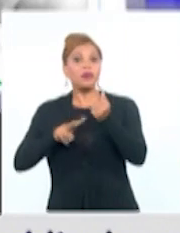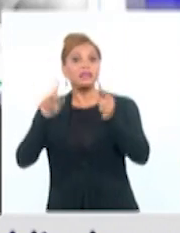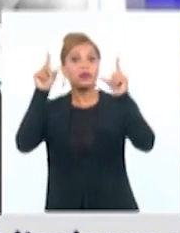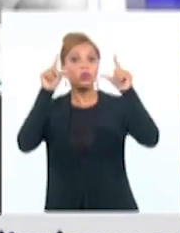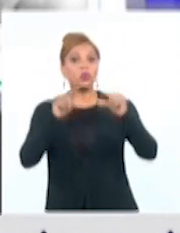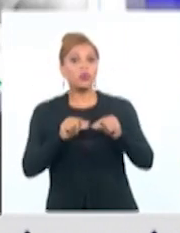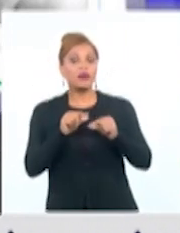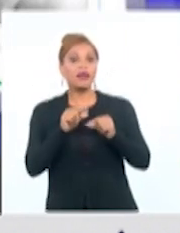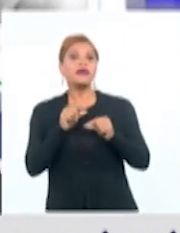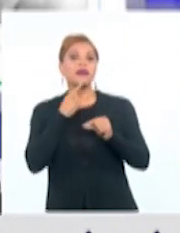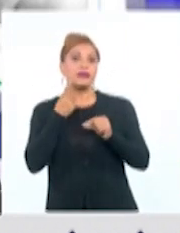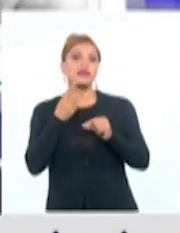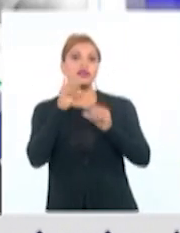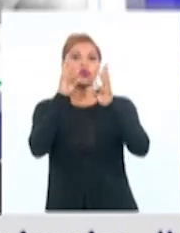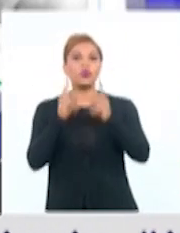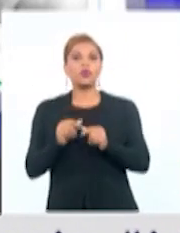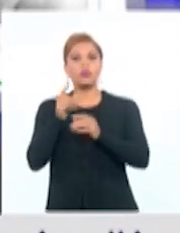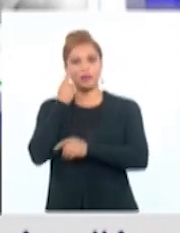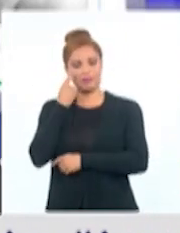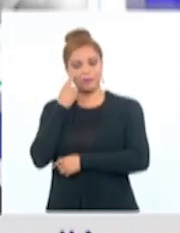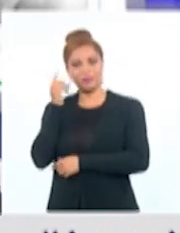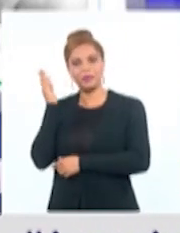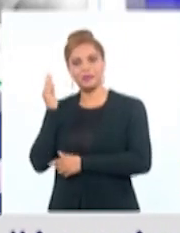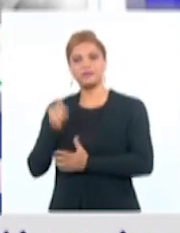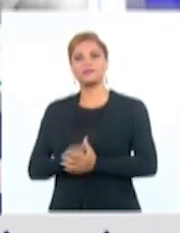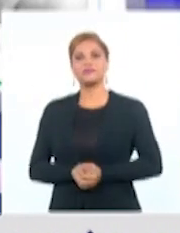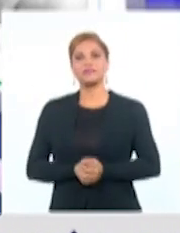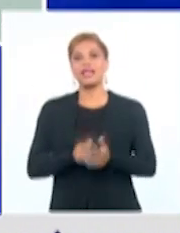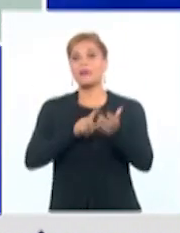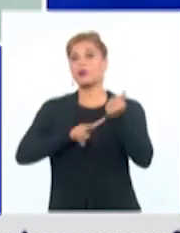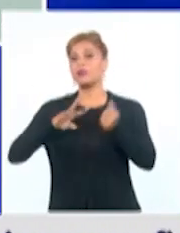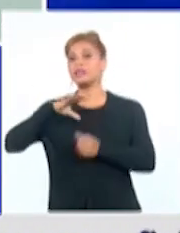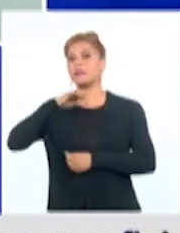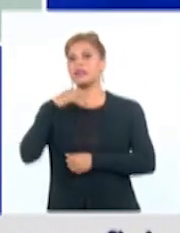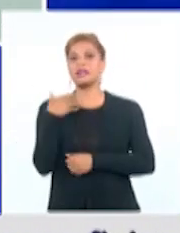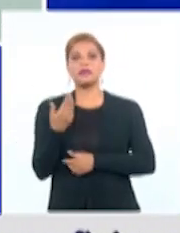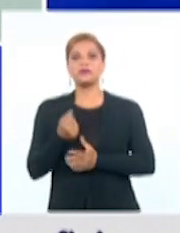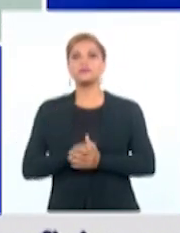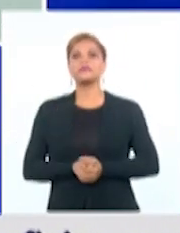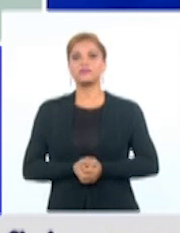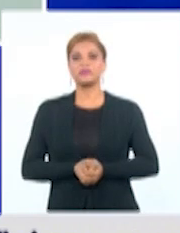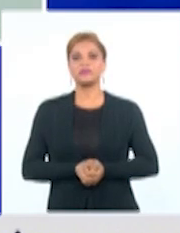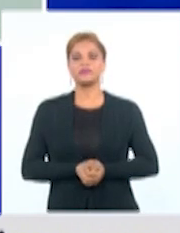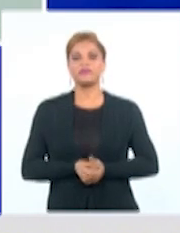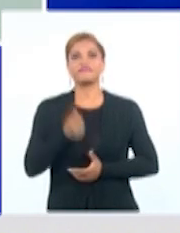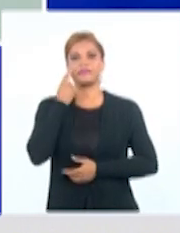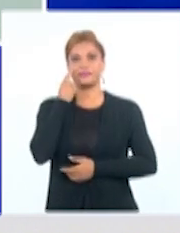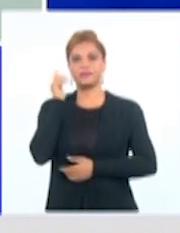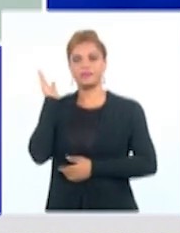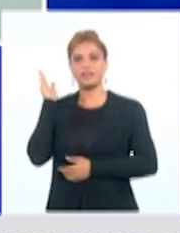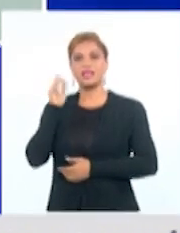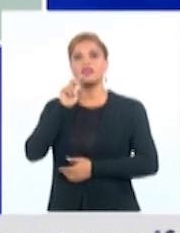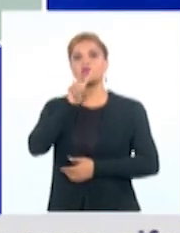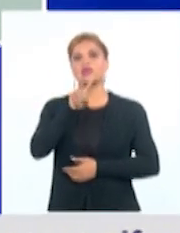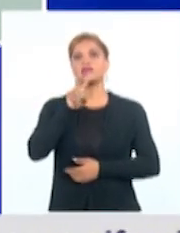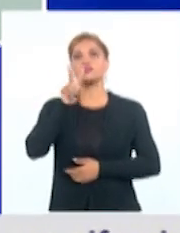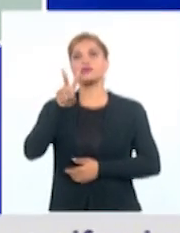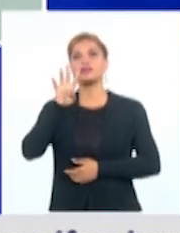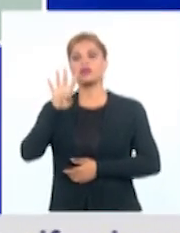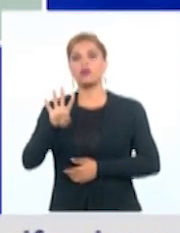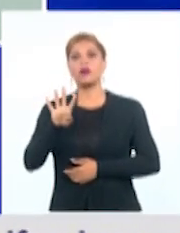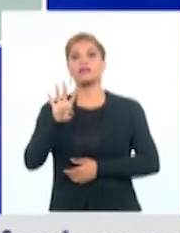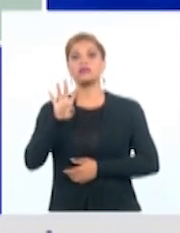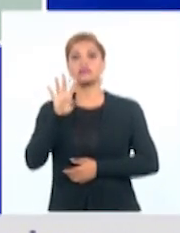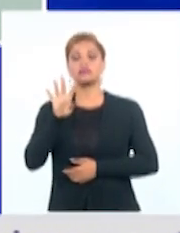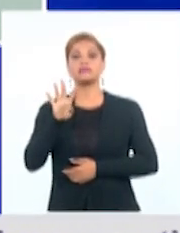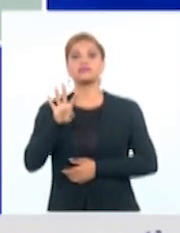de casos. Vamos a revisar a continuación. Vamos a ver la provincia de Pinar del Río, por favor. La tienen ahí en pantalla con 224 casos